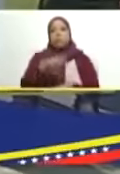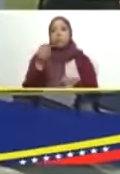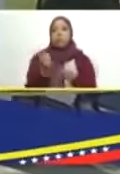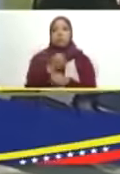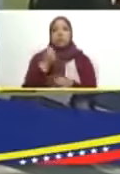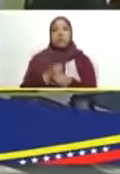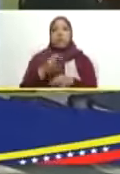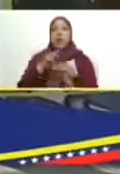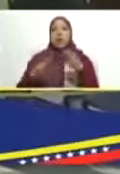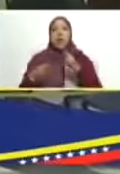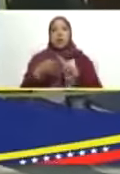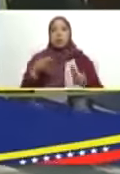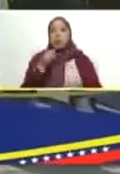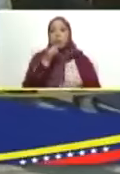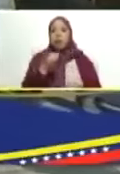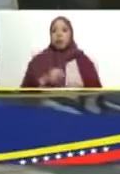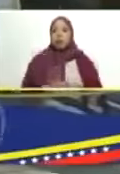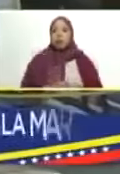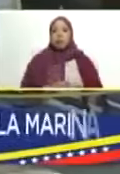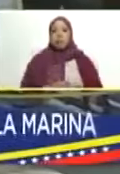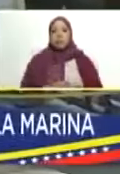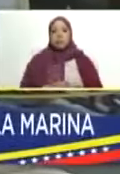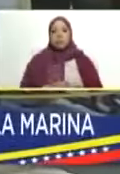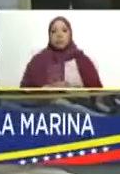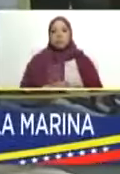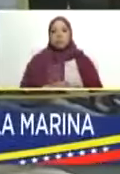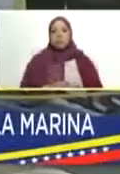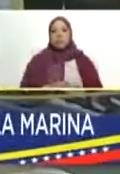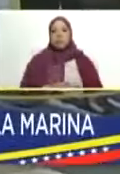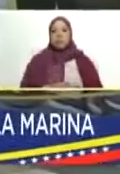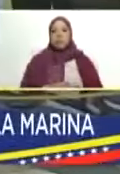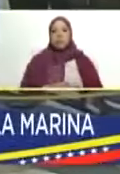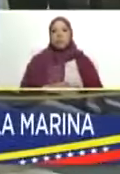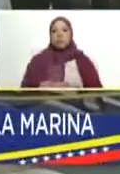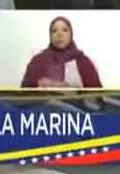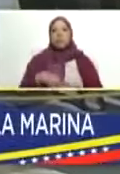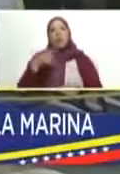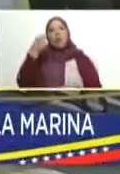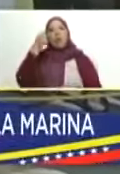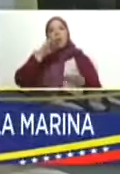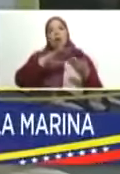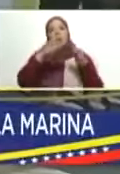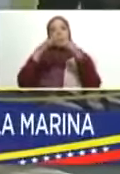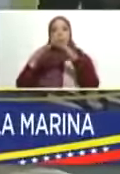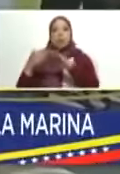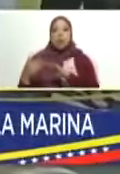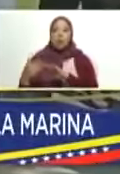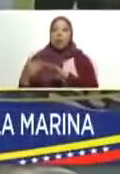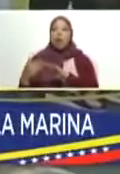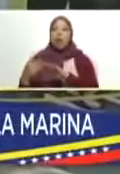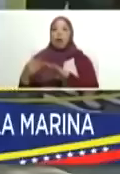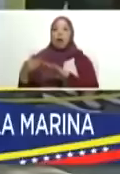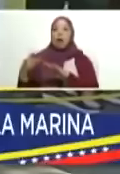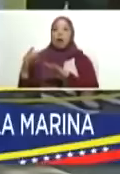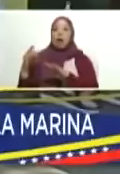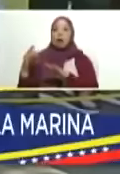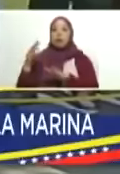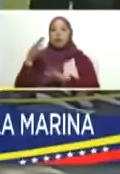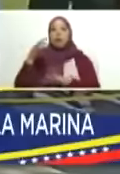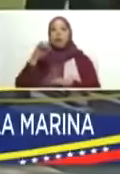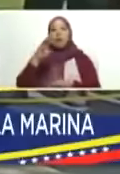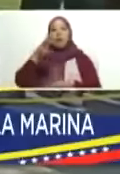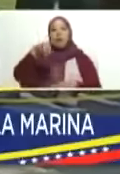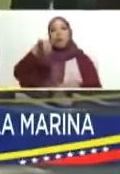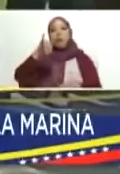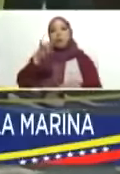paz. Usted nos invitaba cuando vino al barrio Mirabal a que le diéramos esta gran obra como